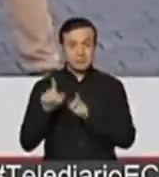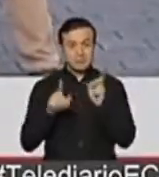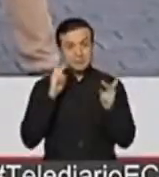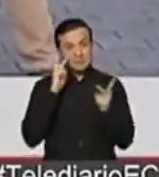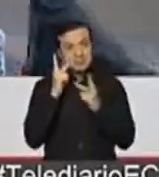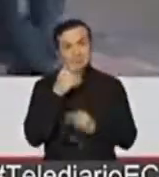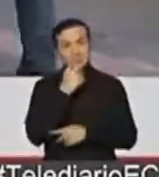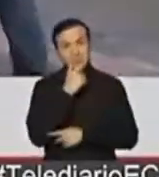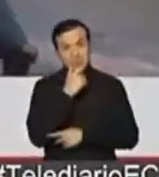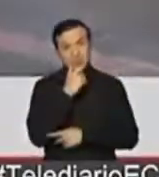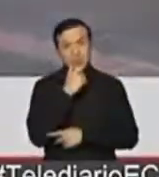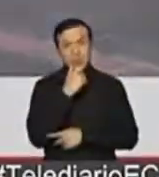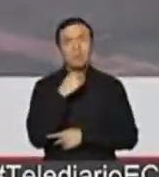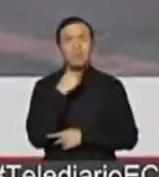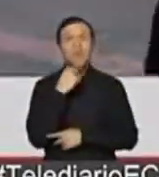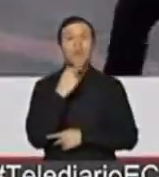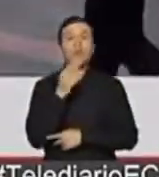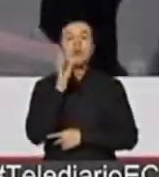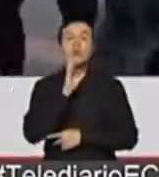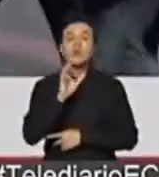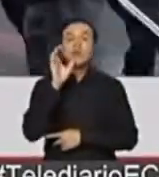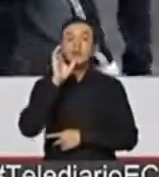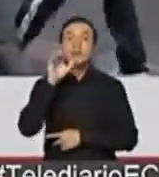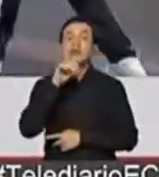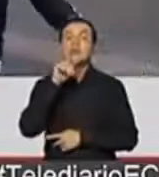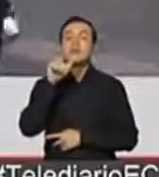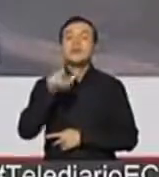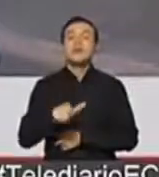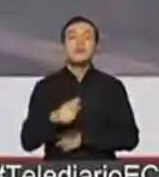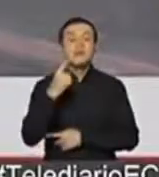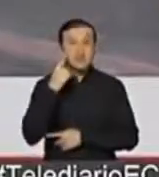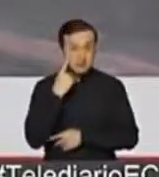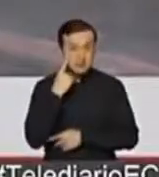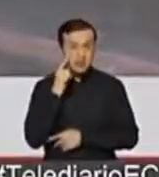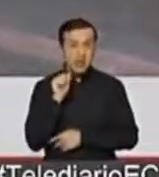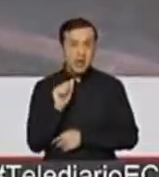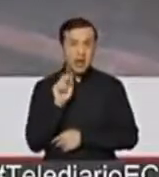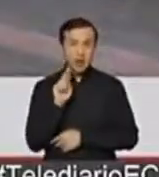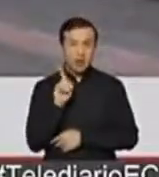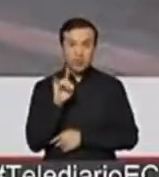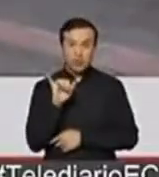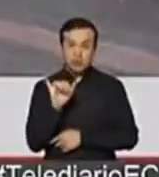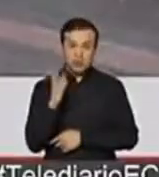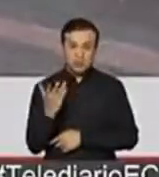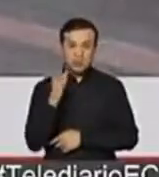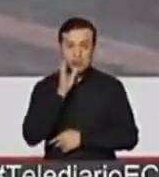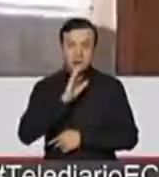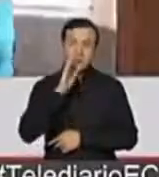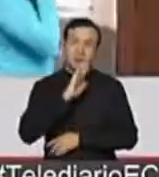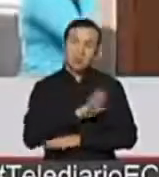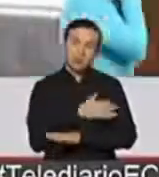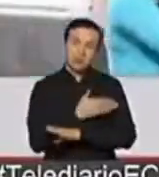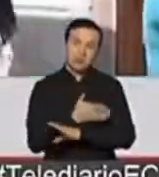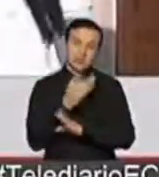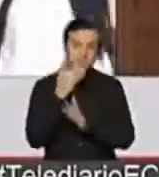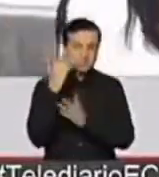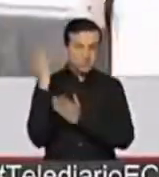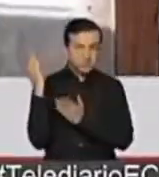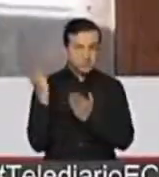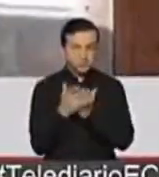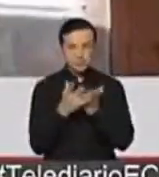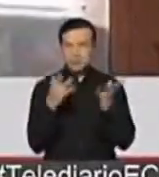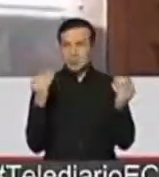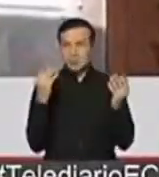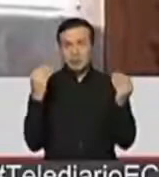pueden deleitarse con la voz melodiosa y particular característica de Audi, un cantante de música romántica. Puedes venir, no necesitas de